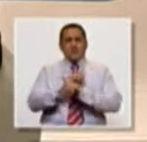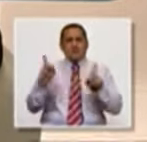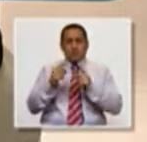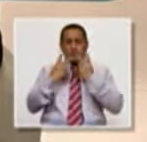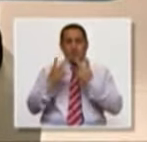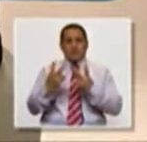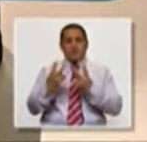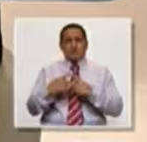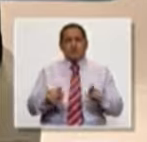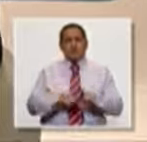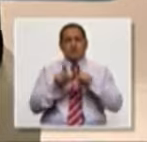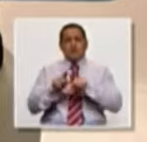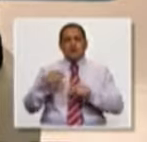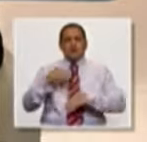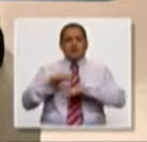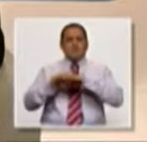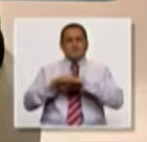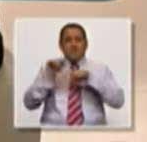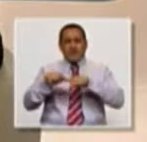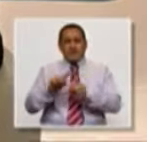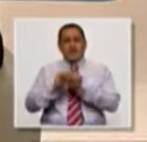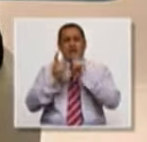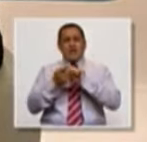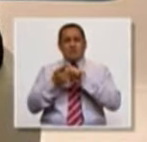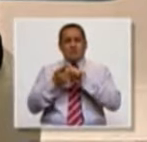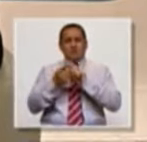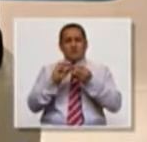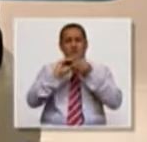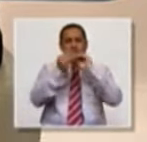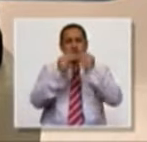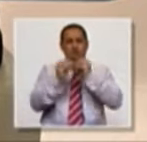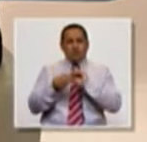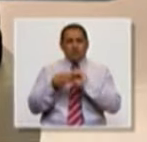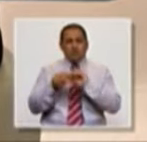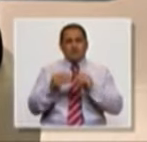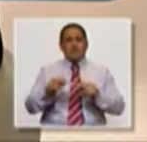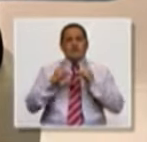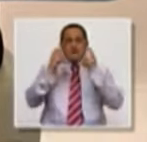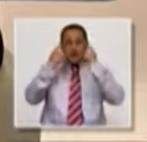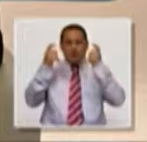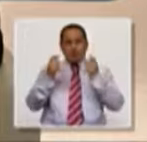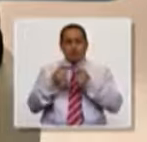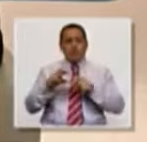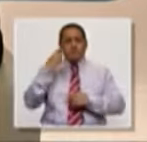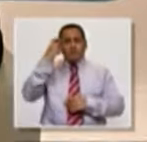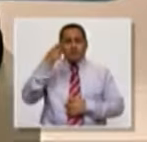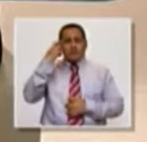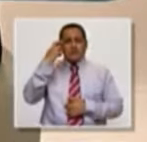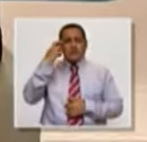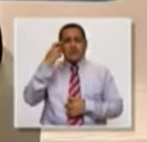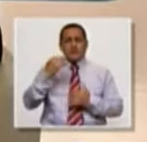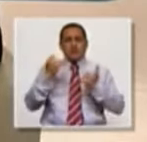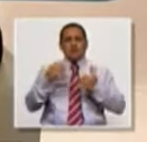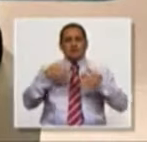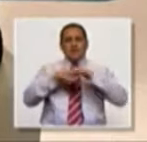debería haber, y por eso me limito. Esta alternativa del rediseño conceptual o de políticas en